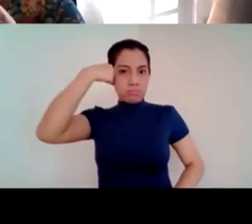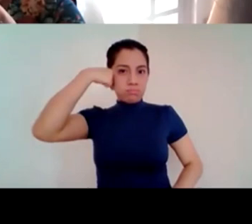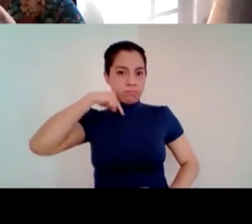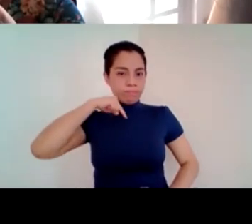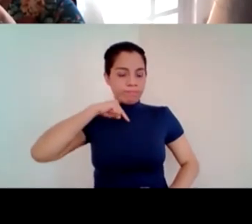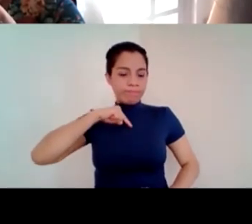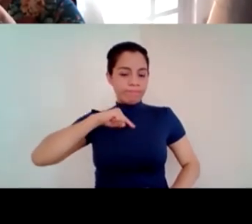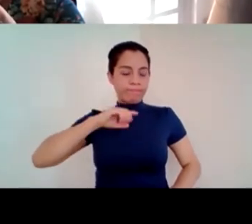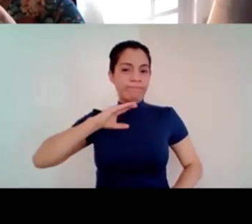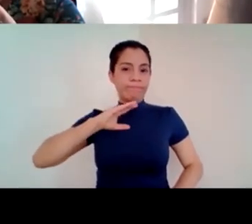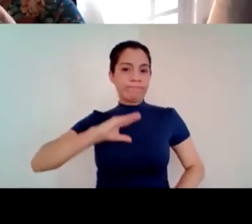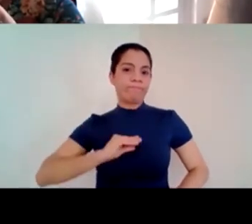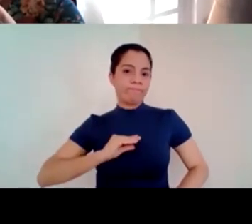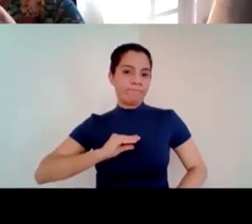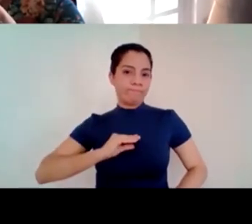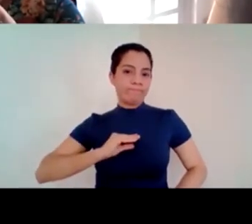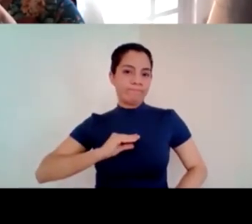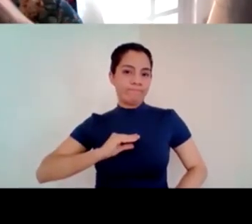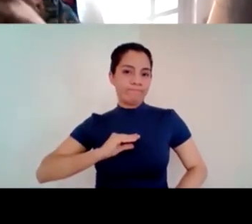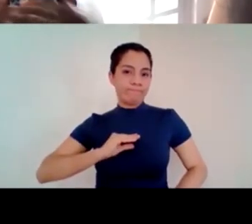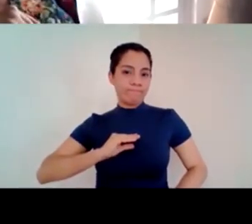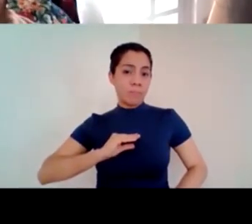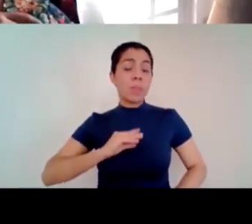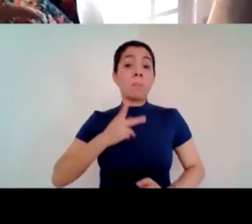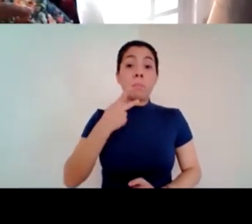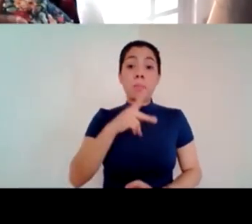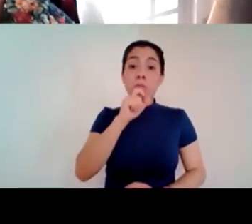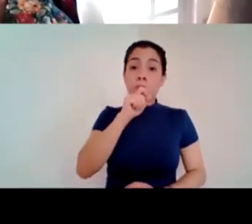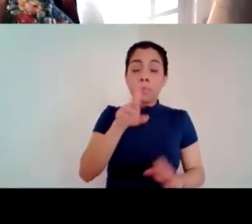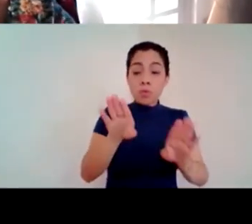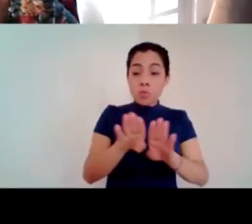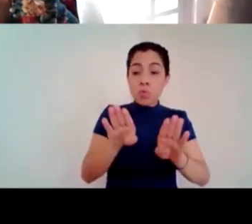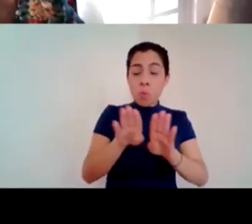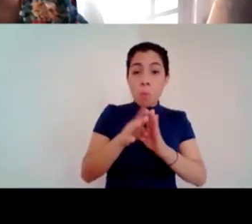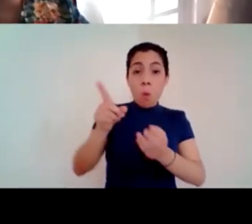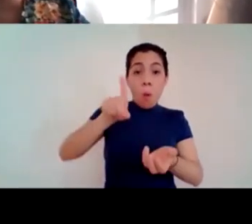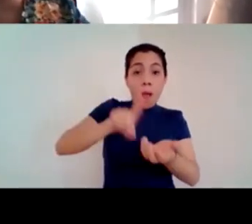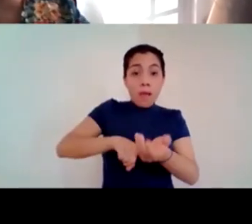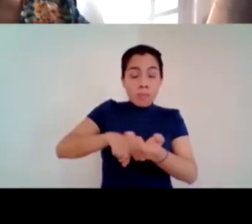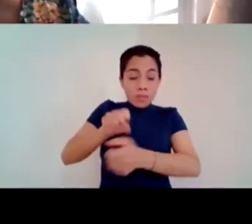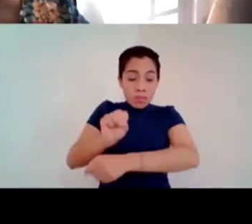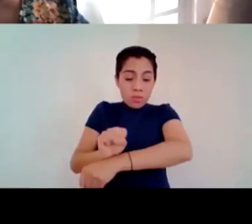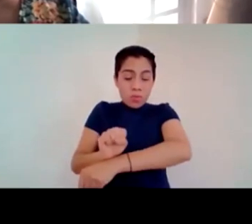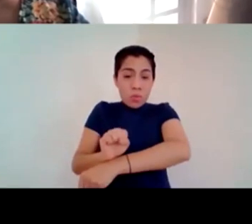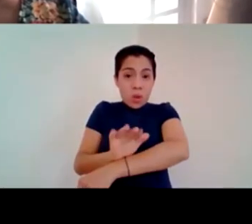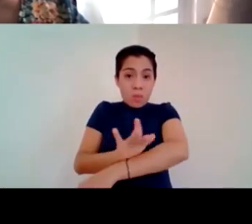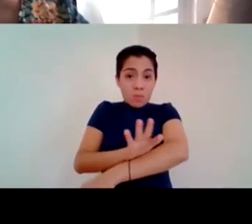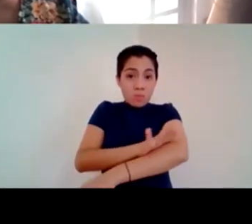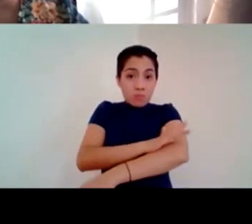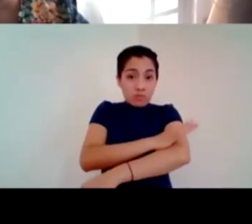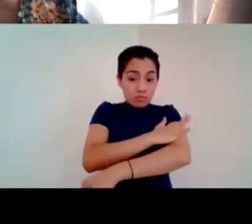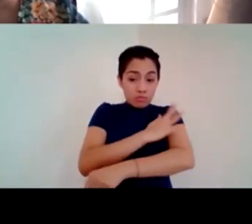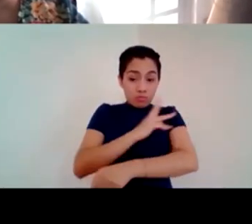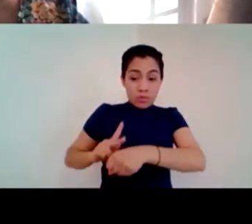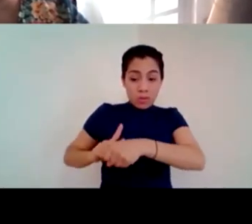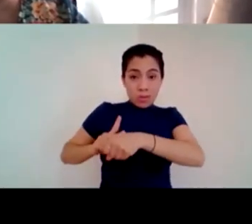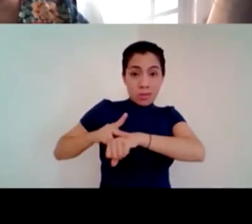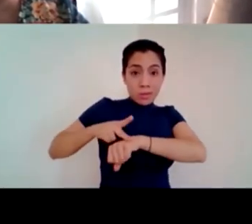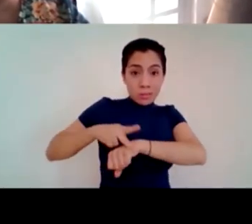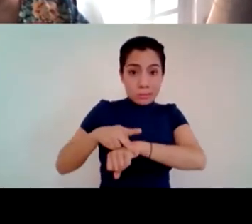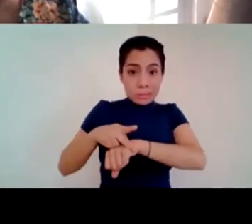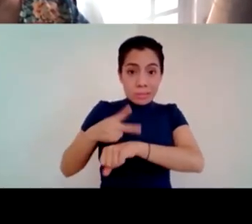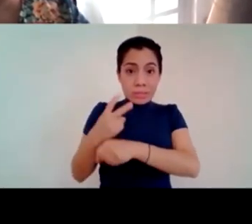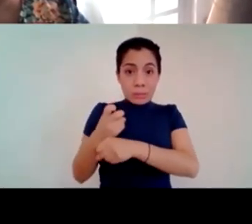y la vida inmaterial subjetiva esa identidad que está en la segunda piel eso es lo que queda